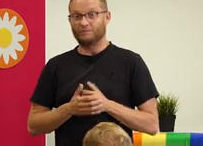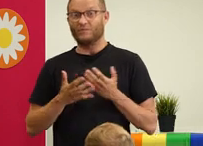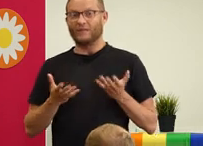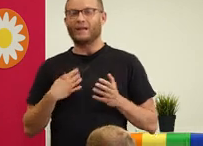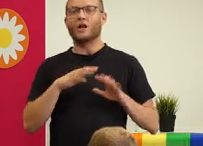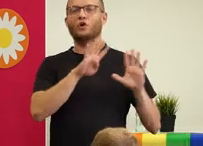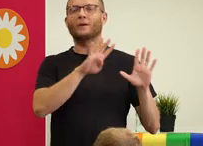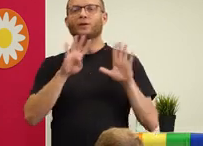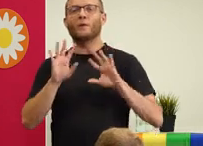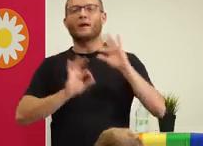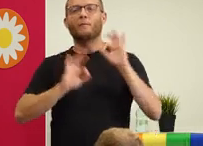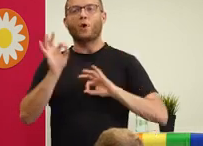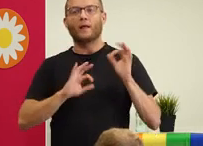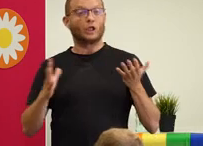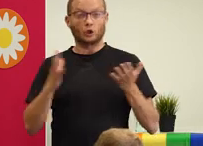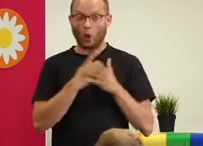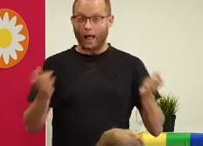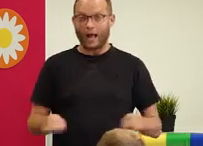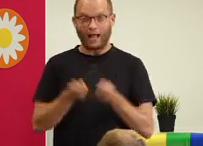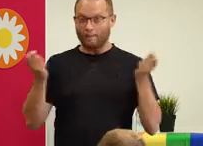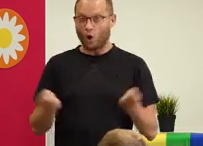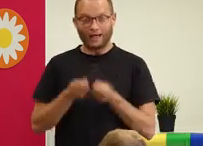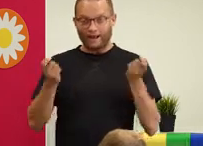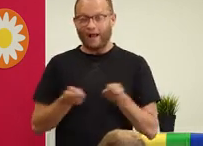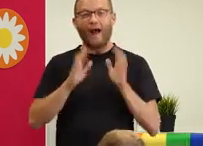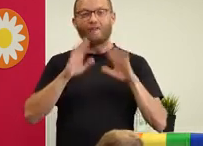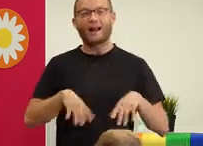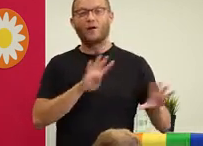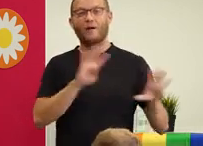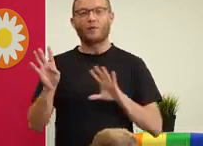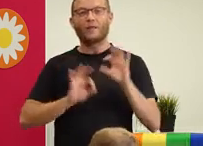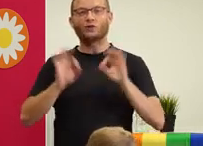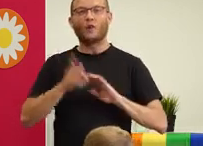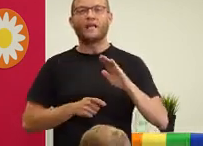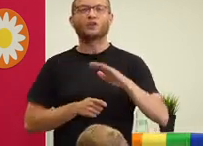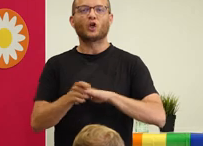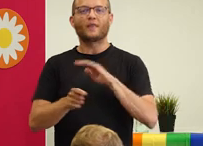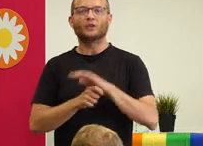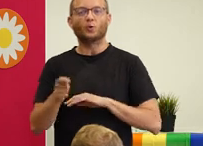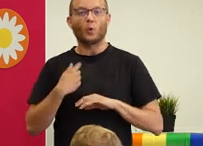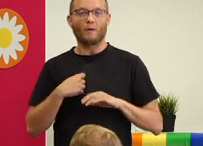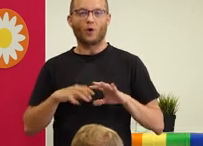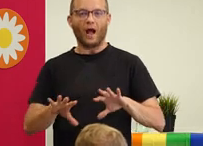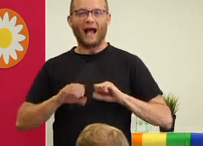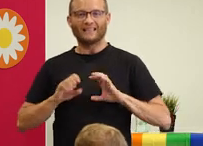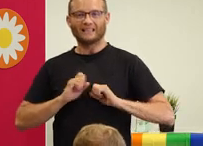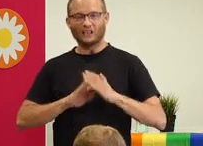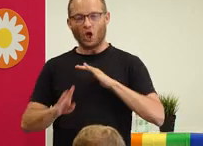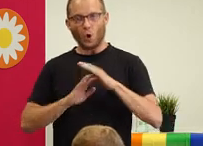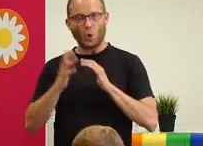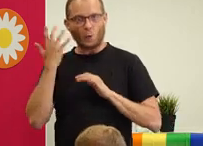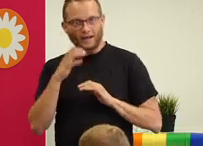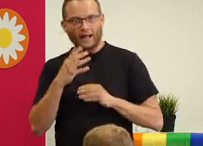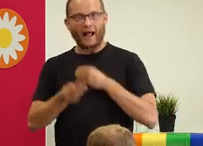El 99%, a pesar de toda la campaña del pinkwashing, el 99% de solicitudes de asilo de las personas queer